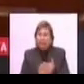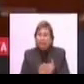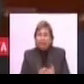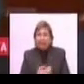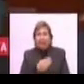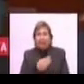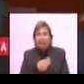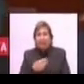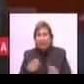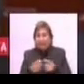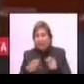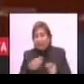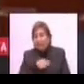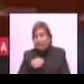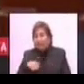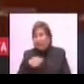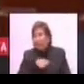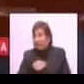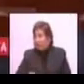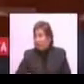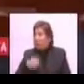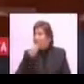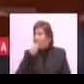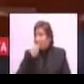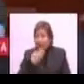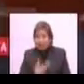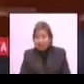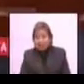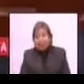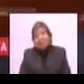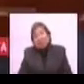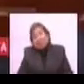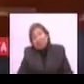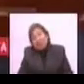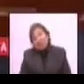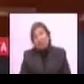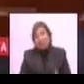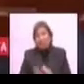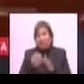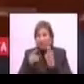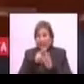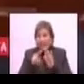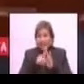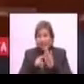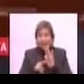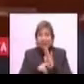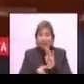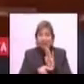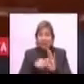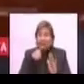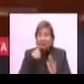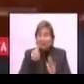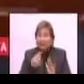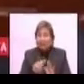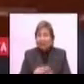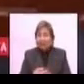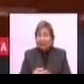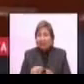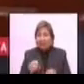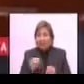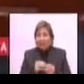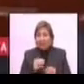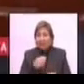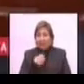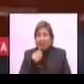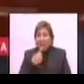gabinete. Muy bien, entonces nos vamos a las normas. Y la norma dice, alegada por el